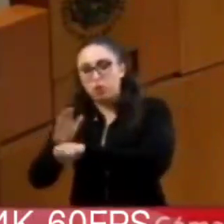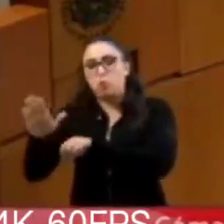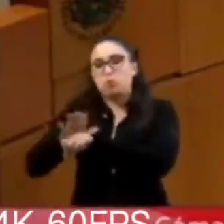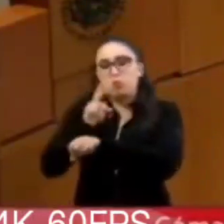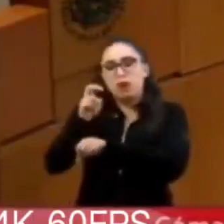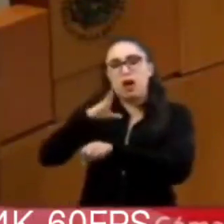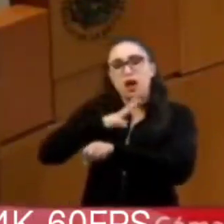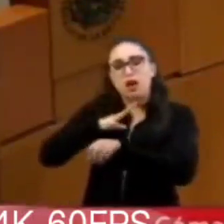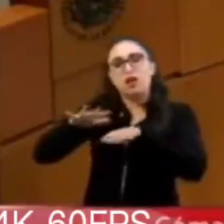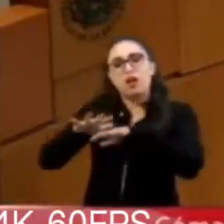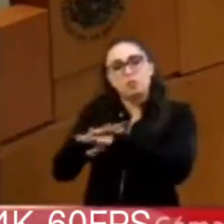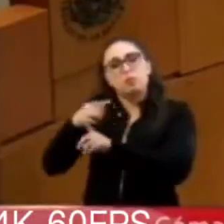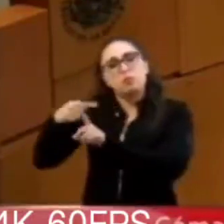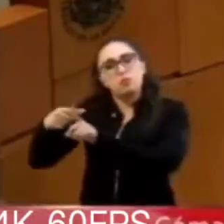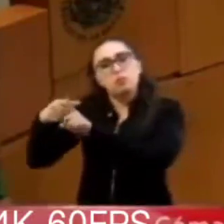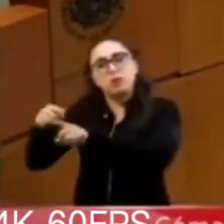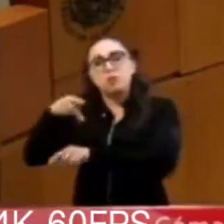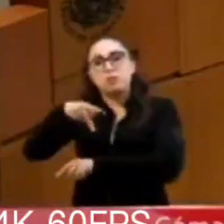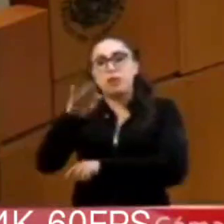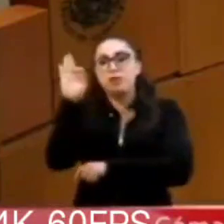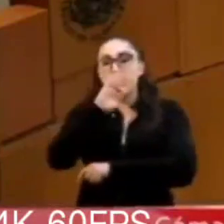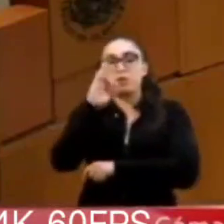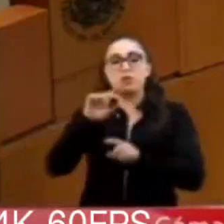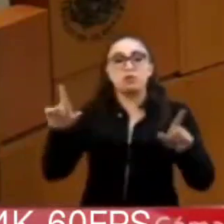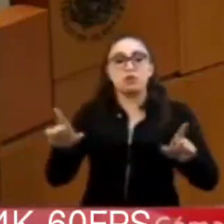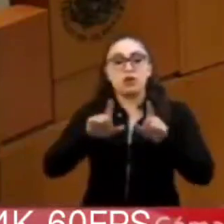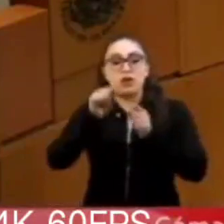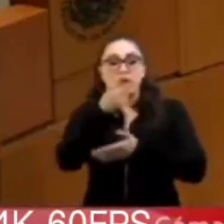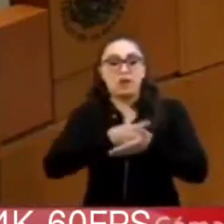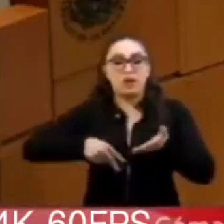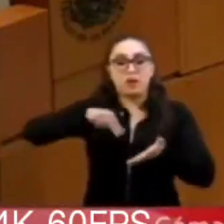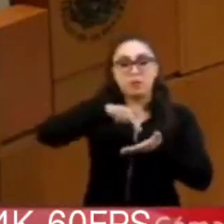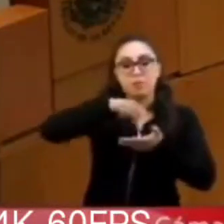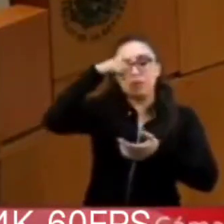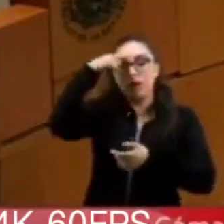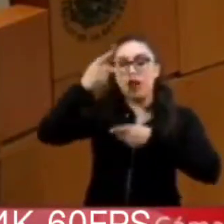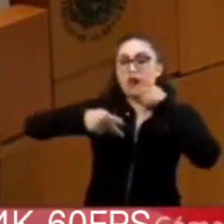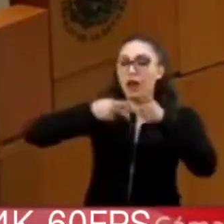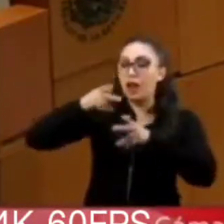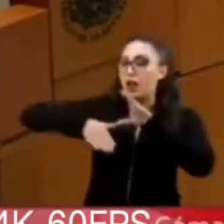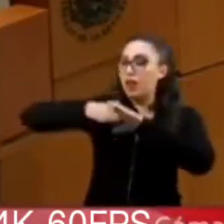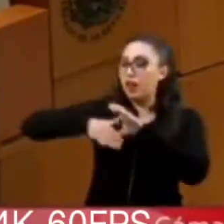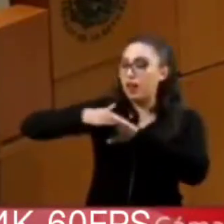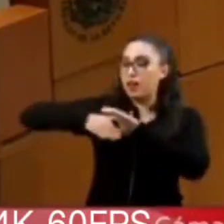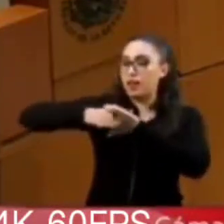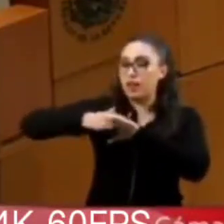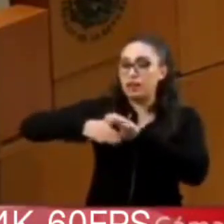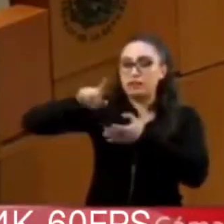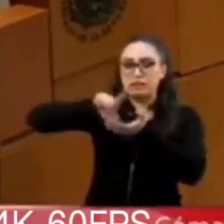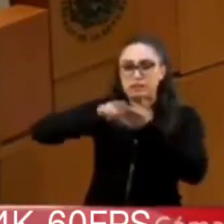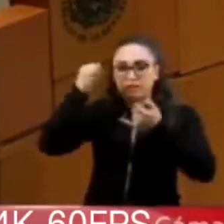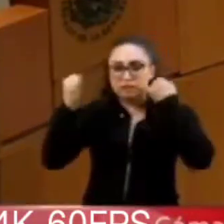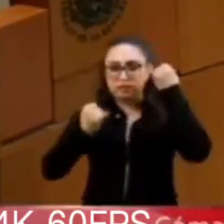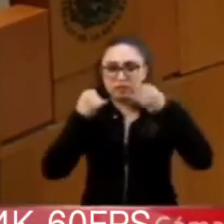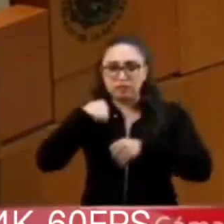resultados. Pero cuando nada más se viene a porrear la lengua, sin ni siquiera tener idea de